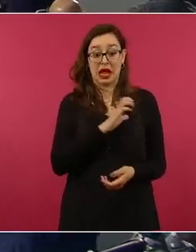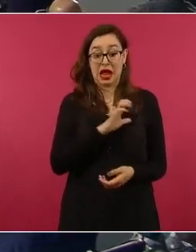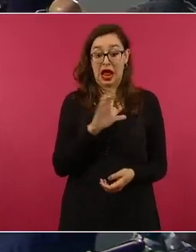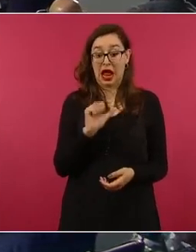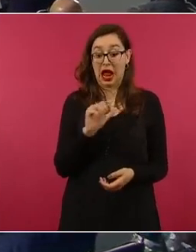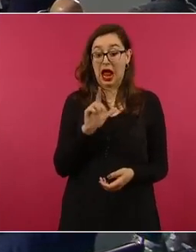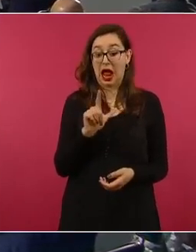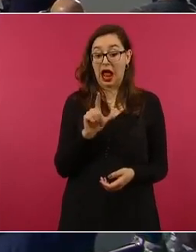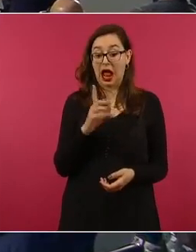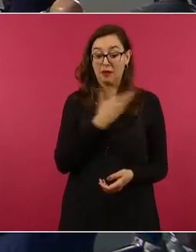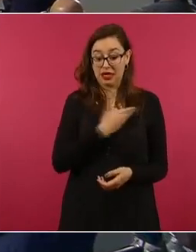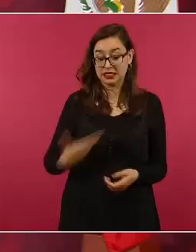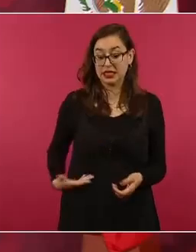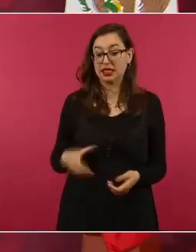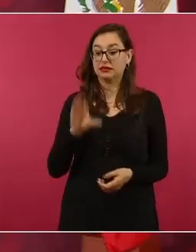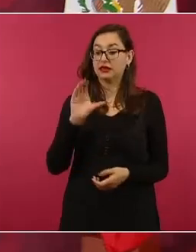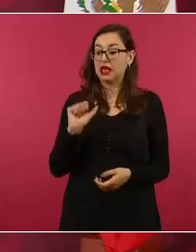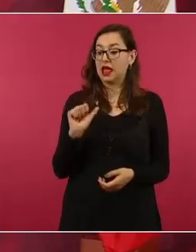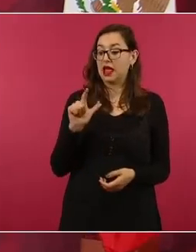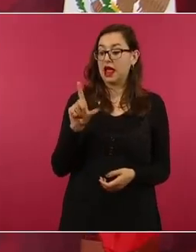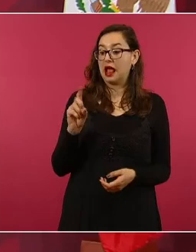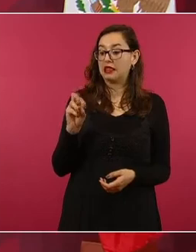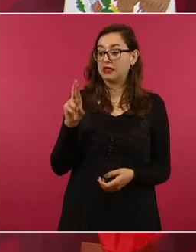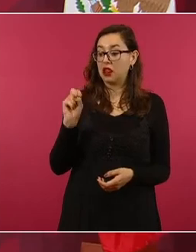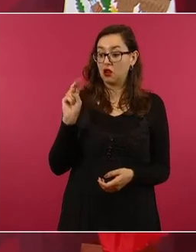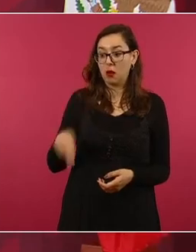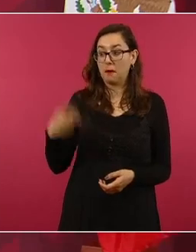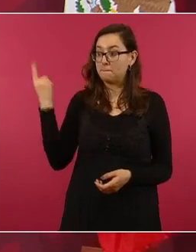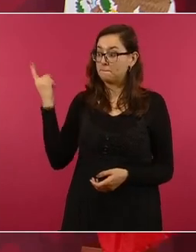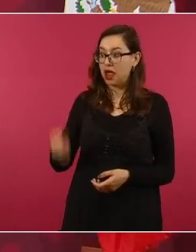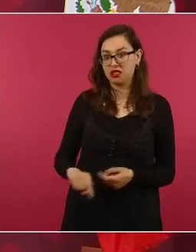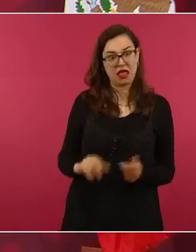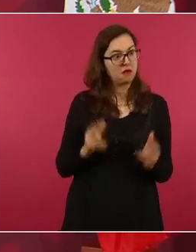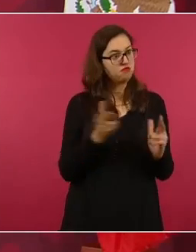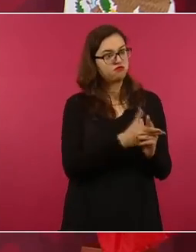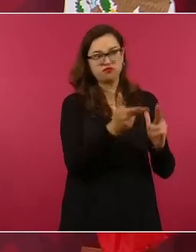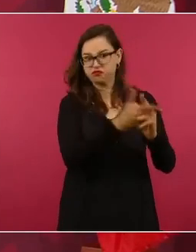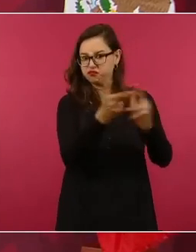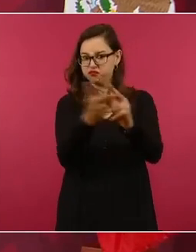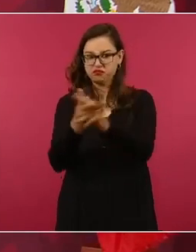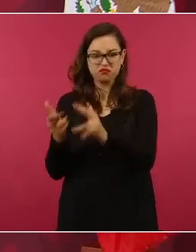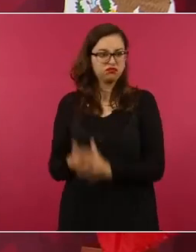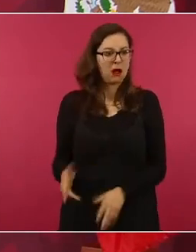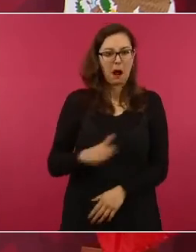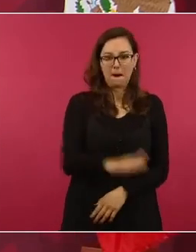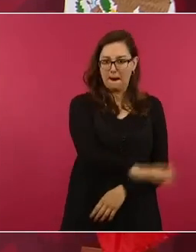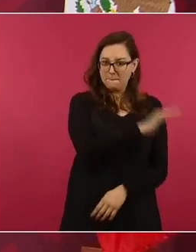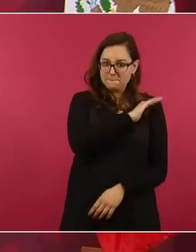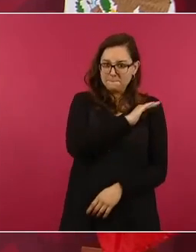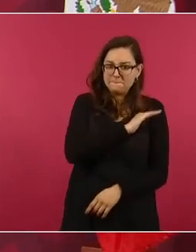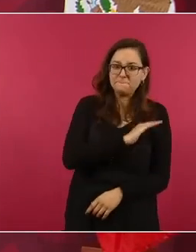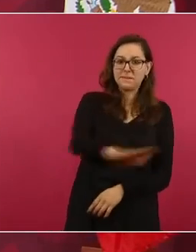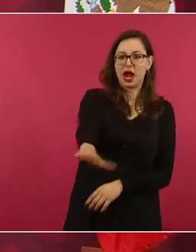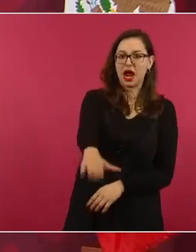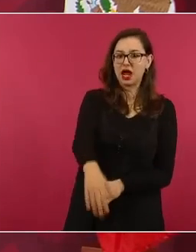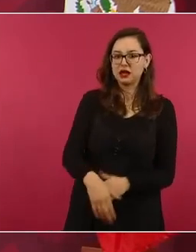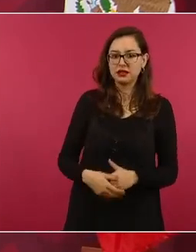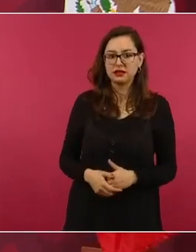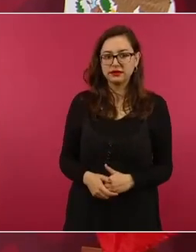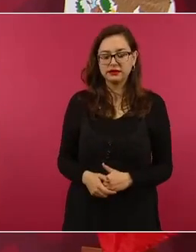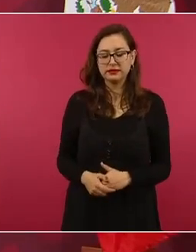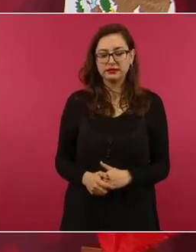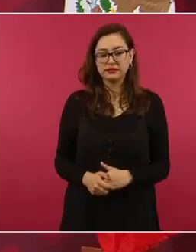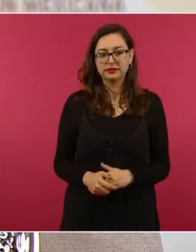Ya vimos cómo en el 10, en el 11, eran más los muertos que los heridos y detenidos,